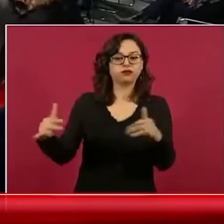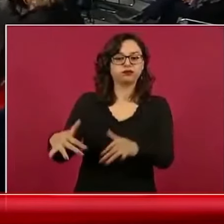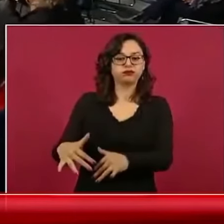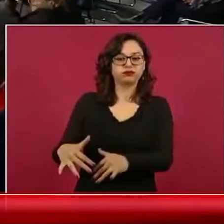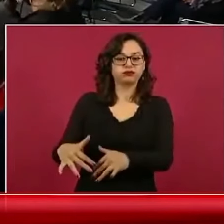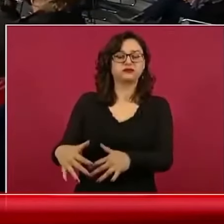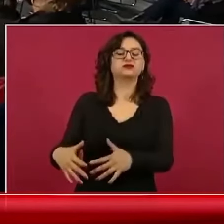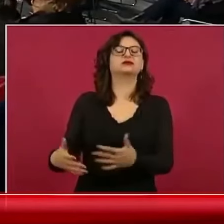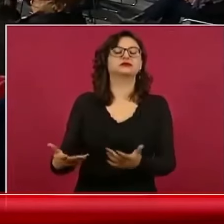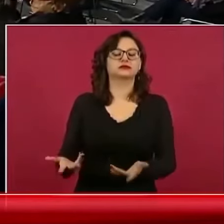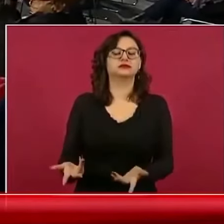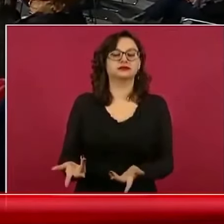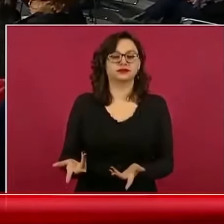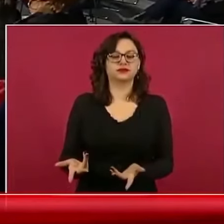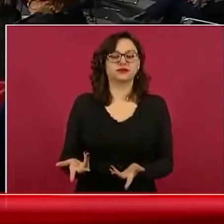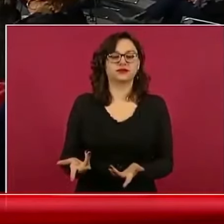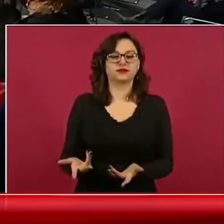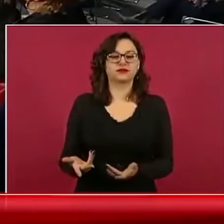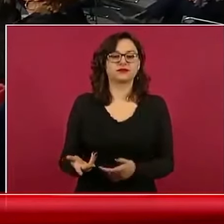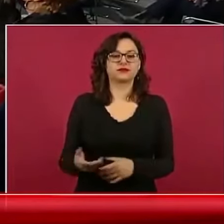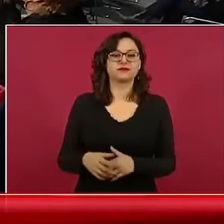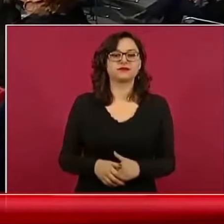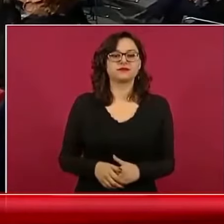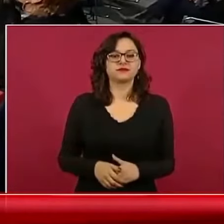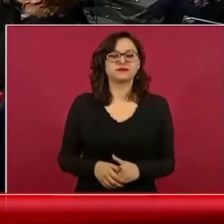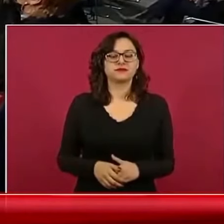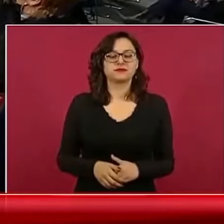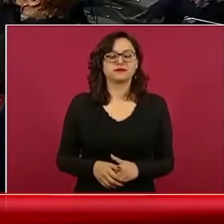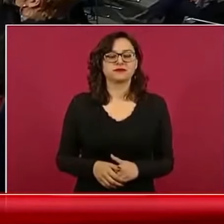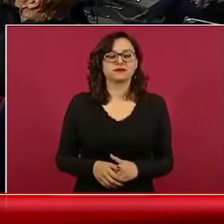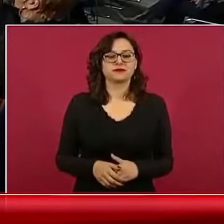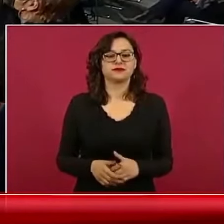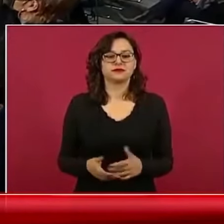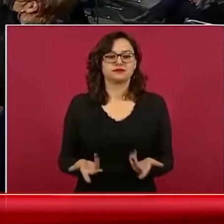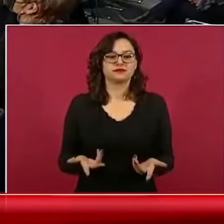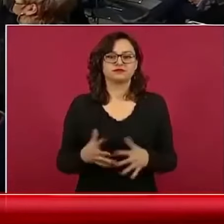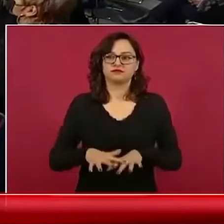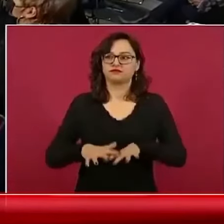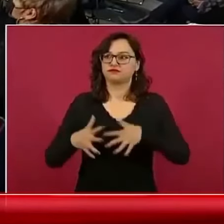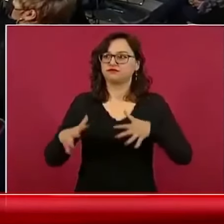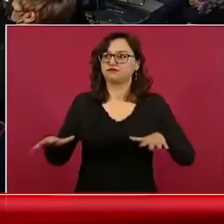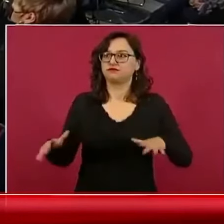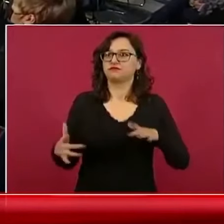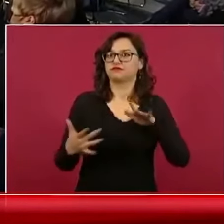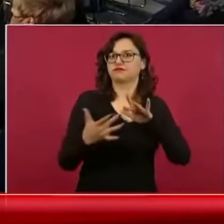fútbol el mar por los puertos